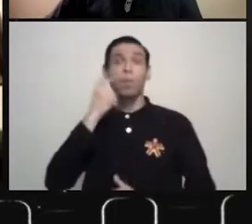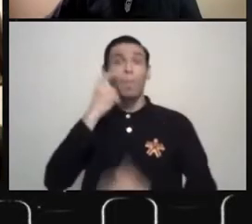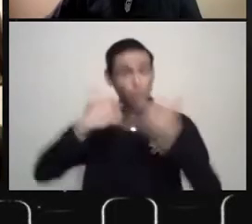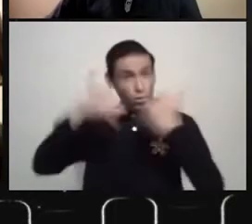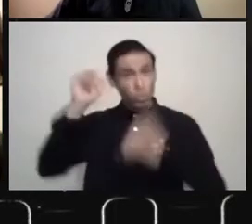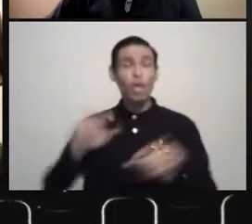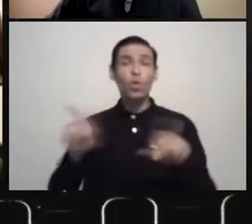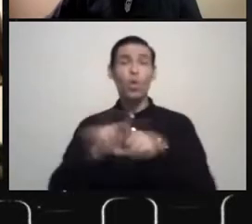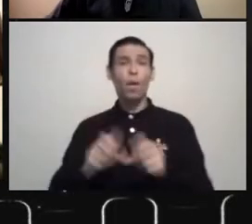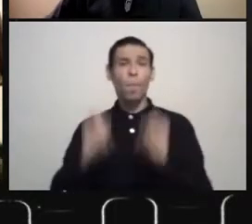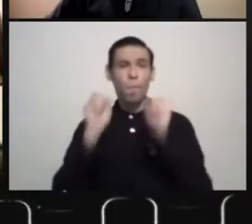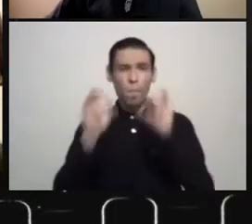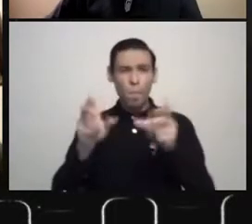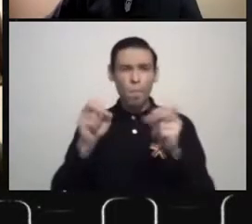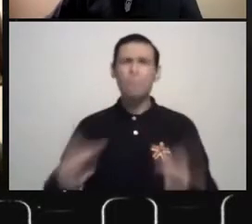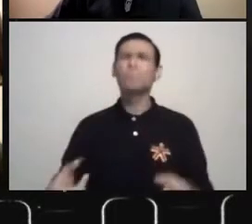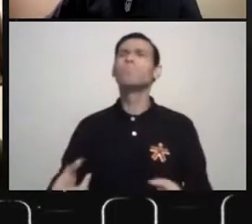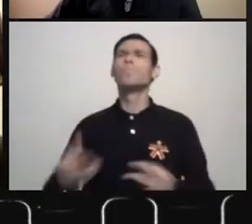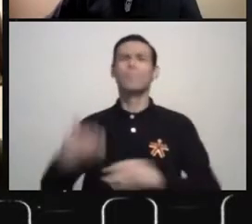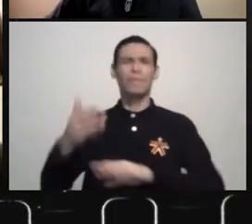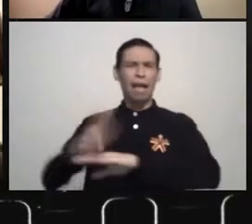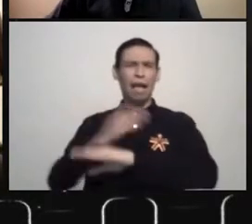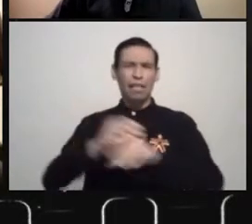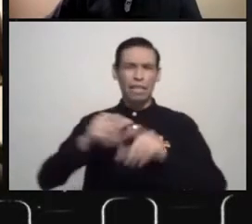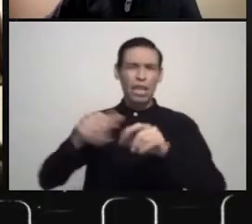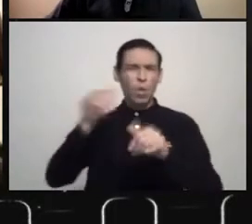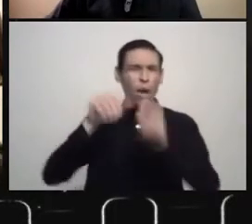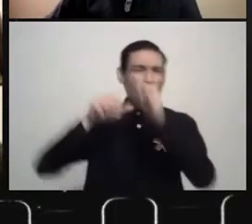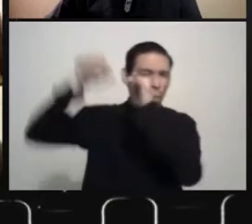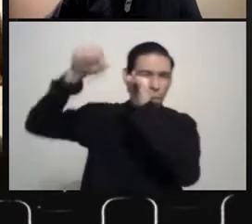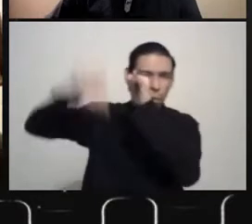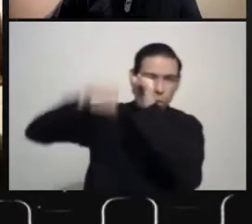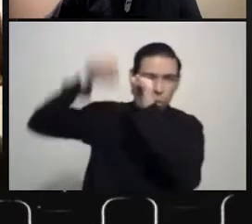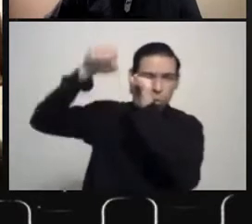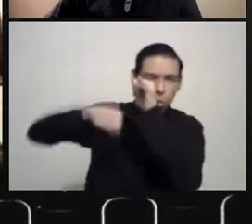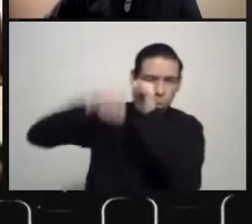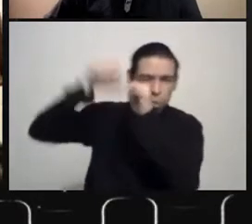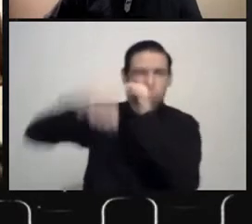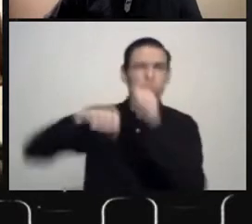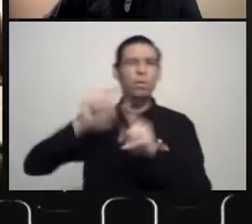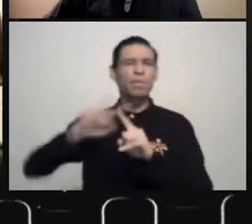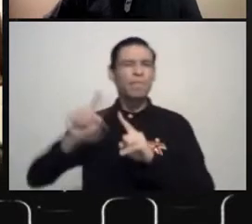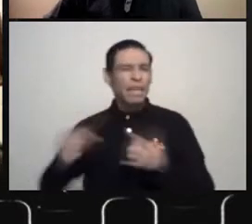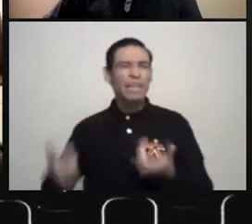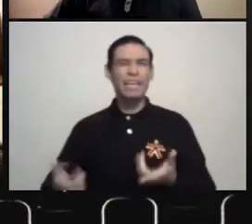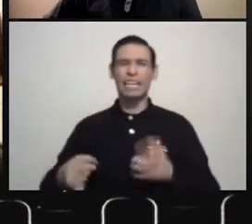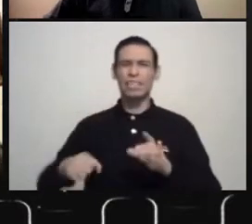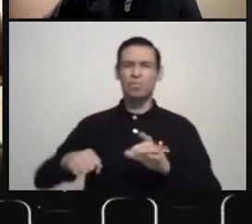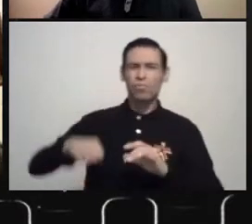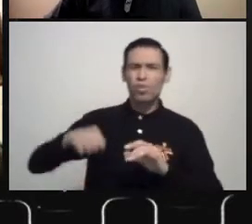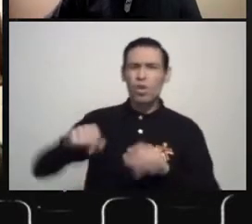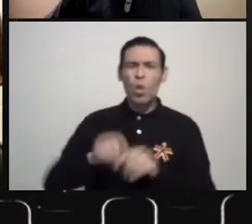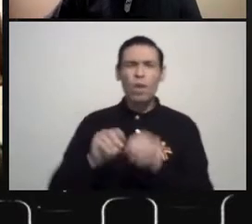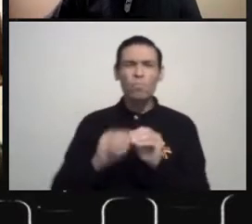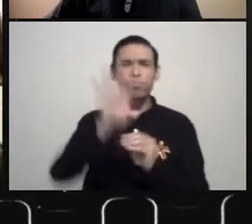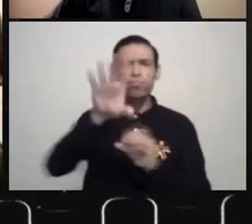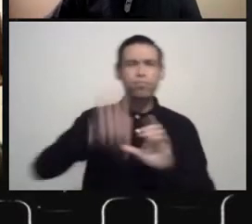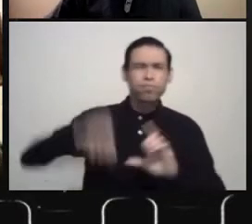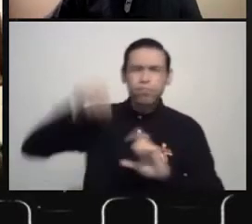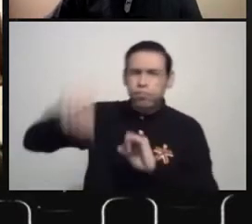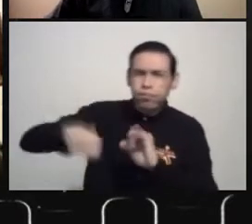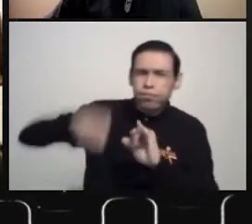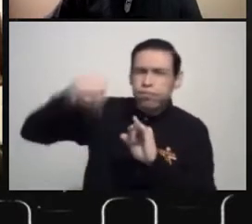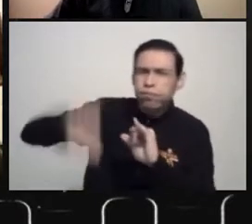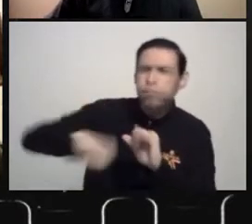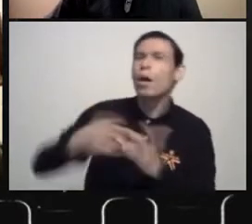toda la idea de la cinta magnética, de cómo hacerlo, de cómo grabar, de cómo reproducir. Él tiene